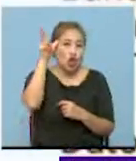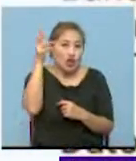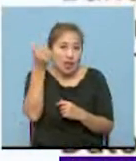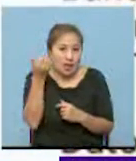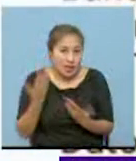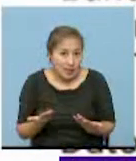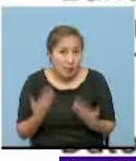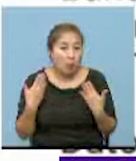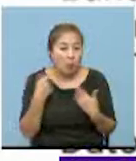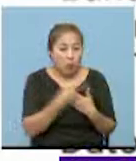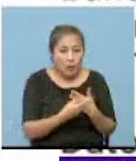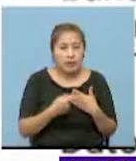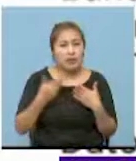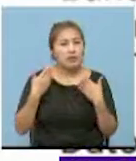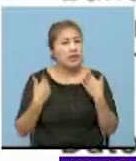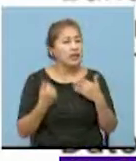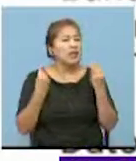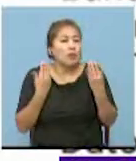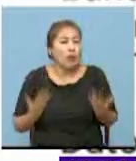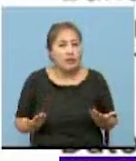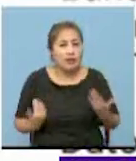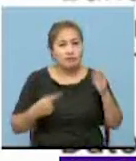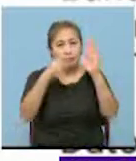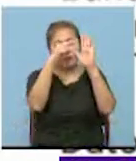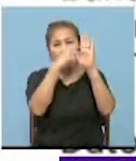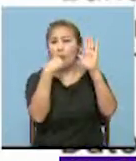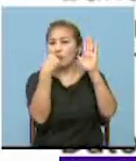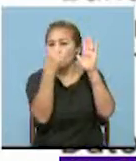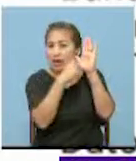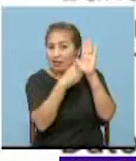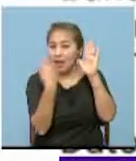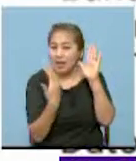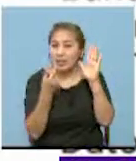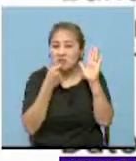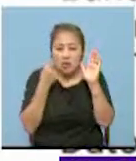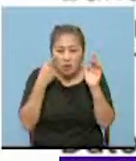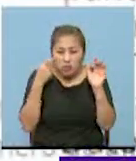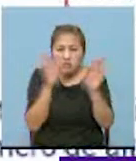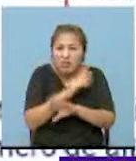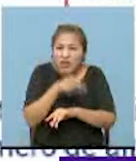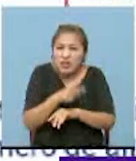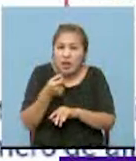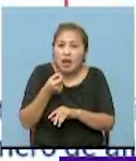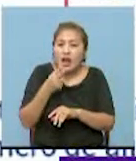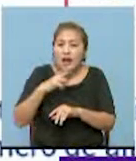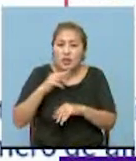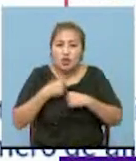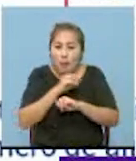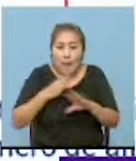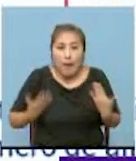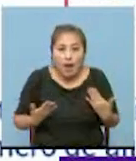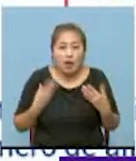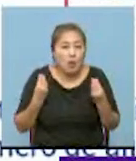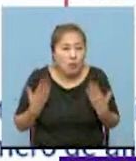0800-333-1386. ¿Qué debo hacer también si figuran datos incorrectos en mi nueva